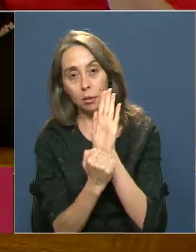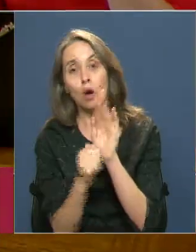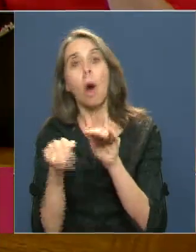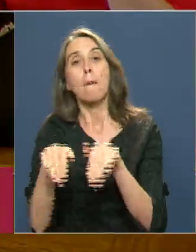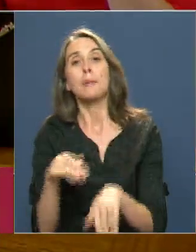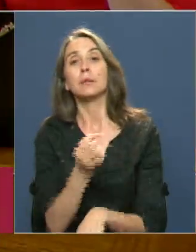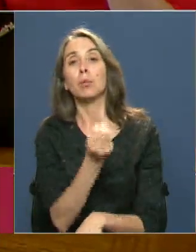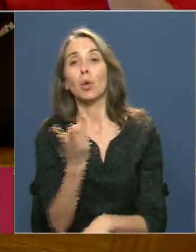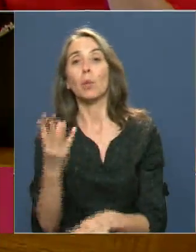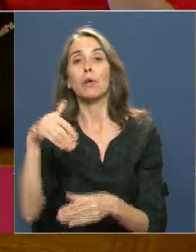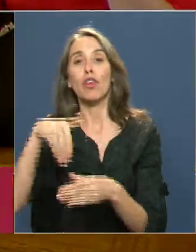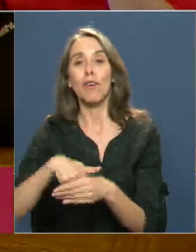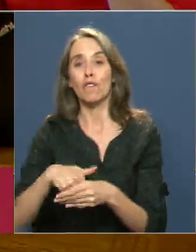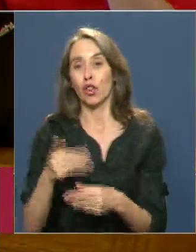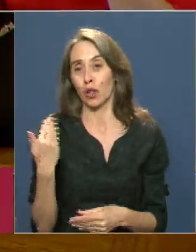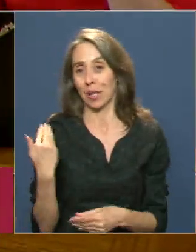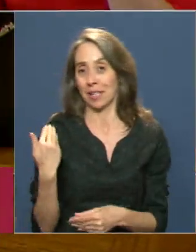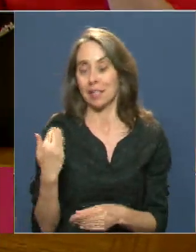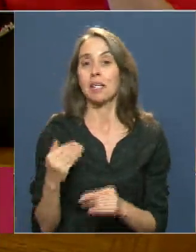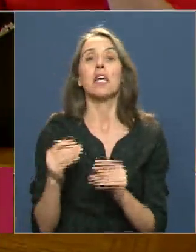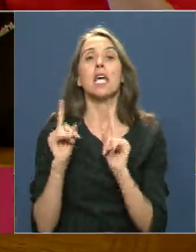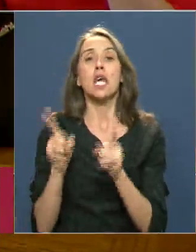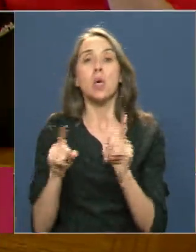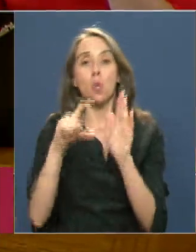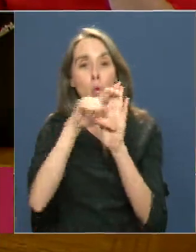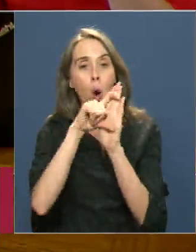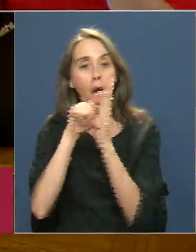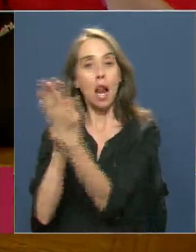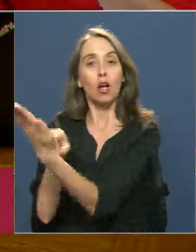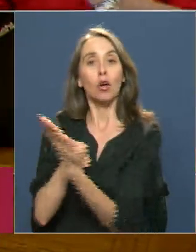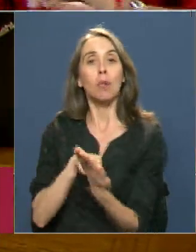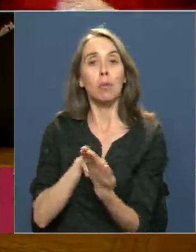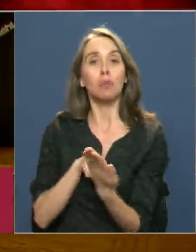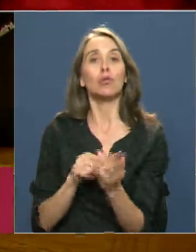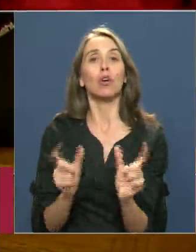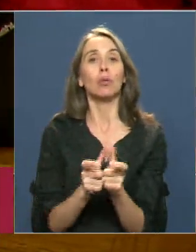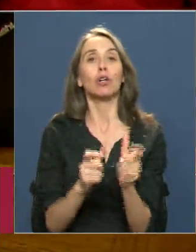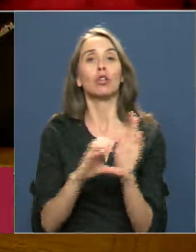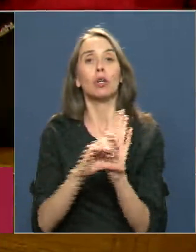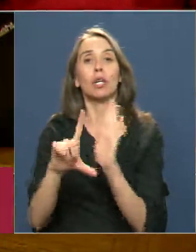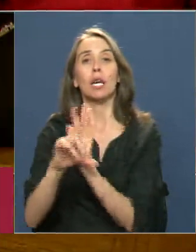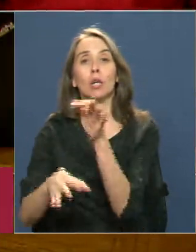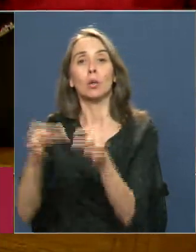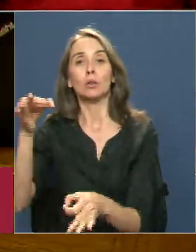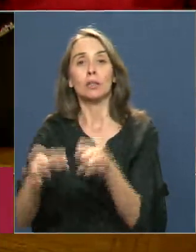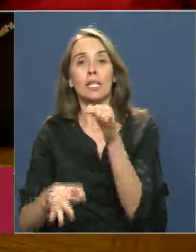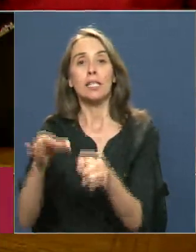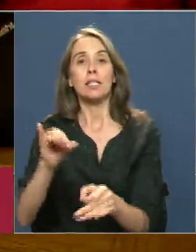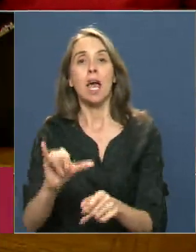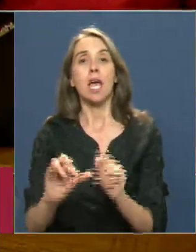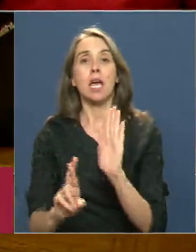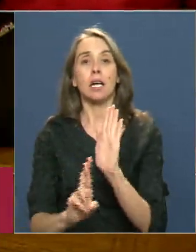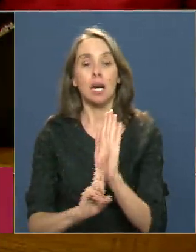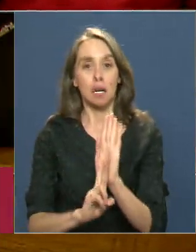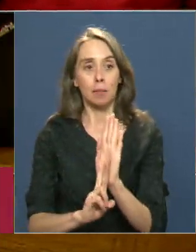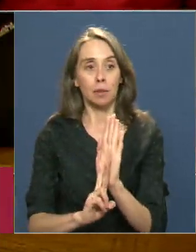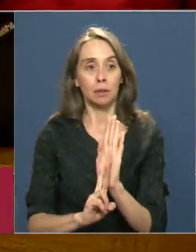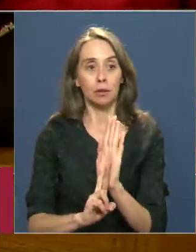misma votación en los términos propuestos por la Comisión de Constitución, Legislación, Justicia y